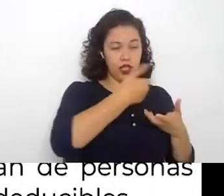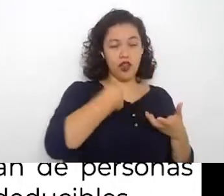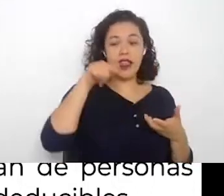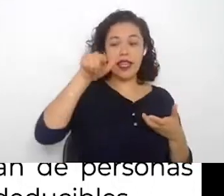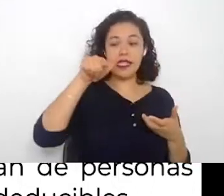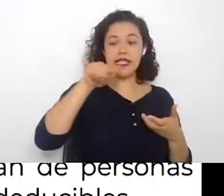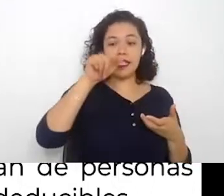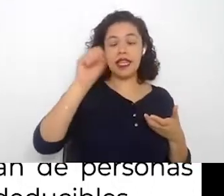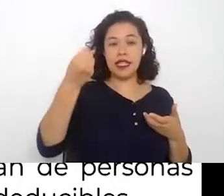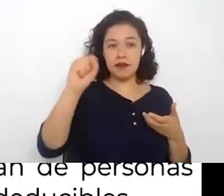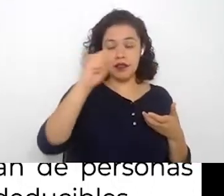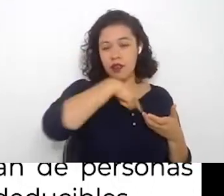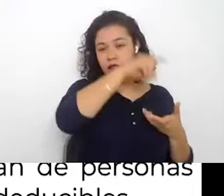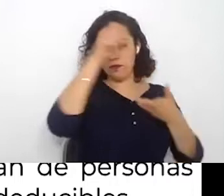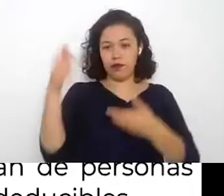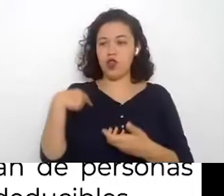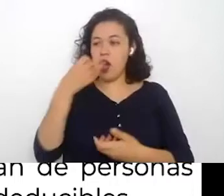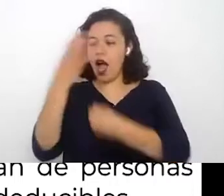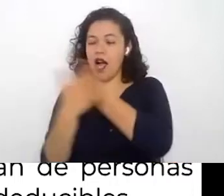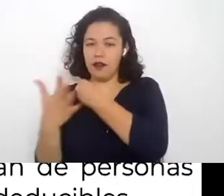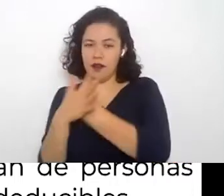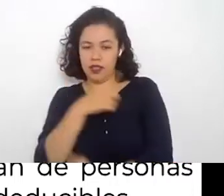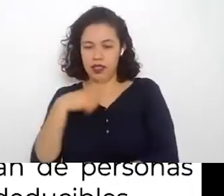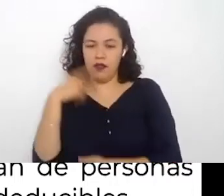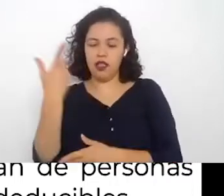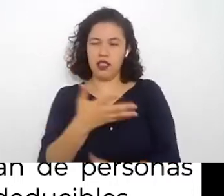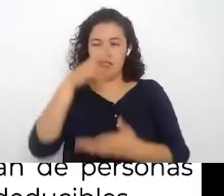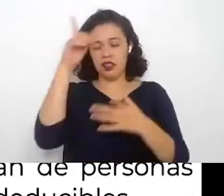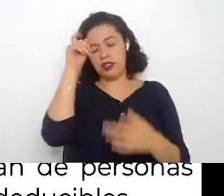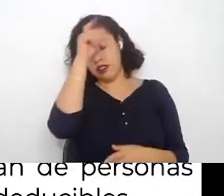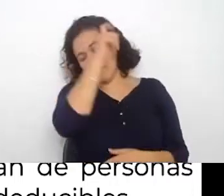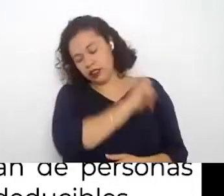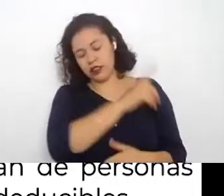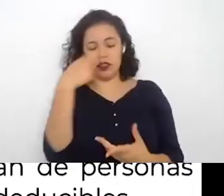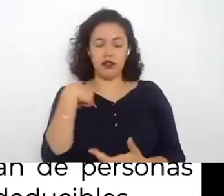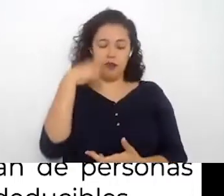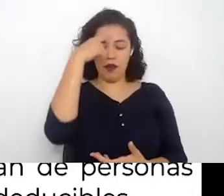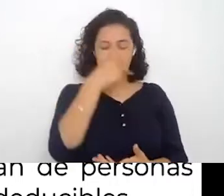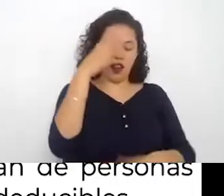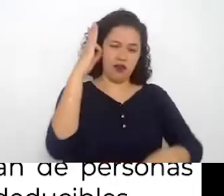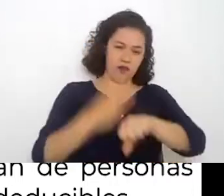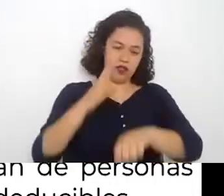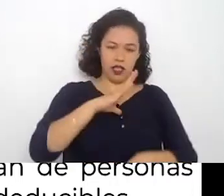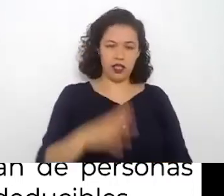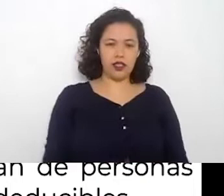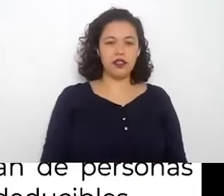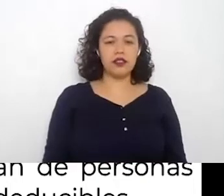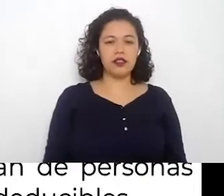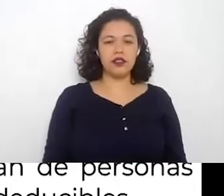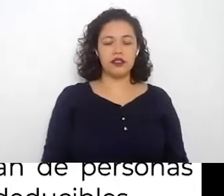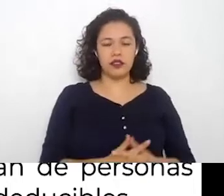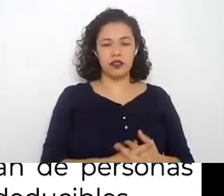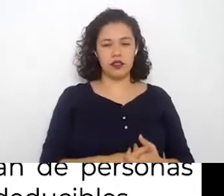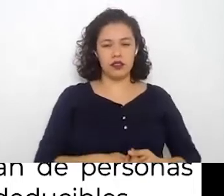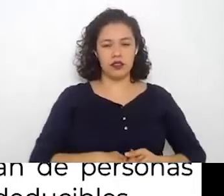de cabezas y altas multas en las organizaciones con estatus de donatarias. Contar con la estructura de